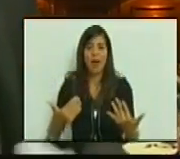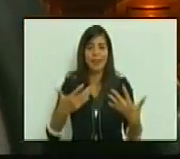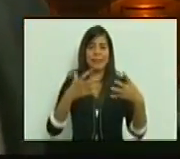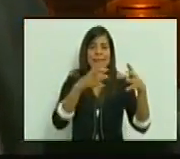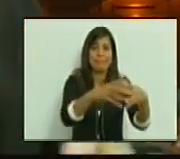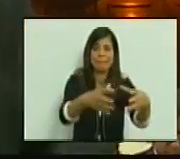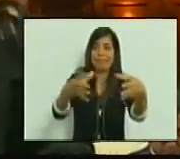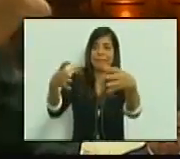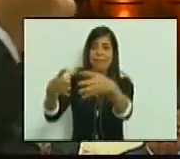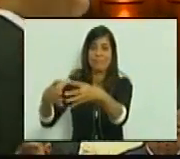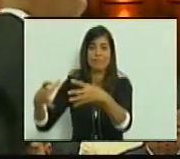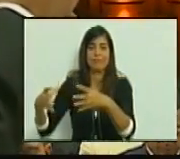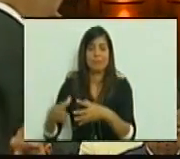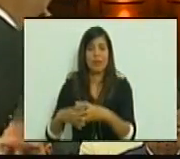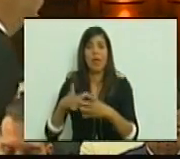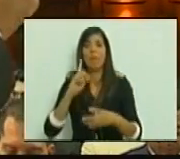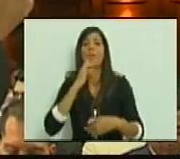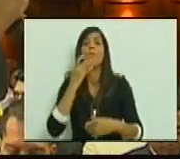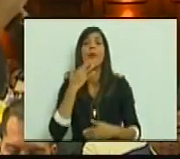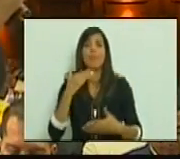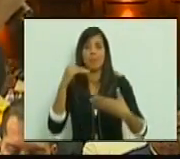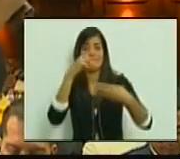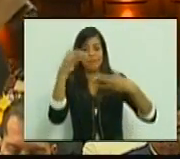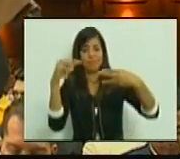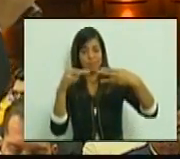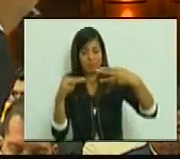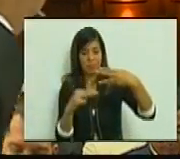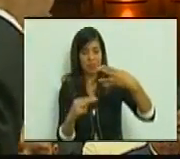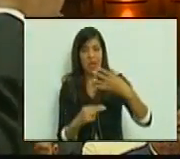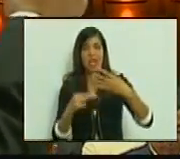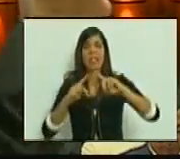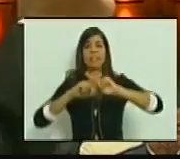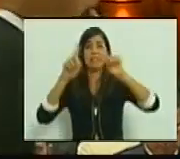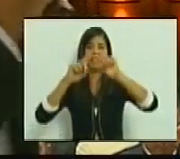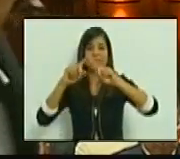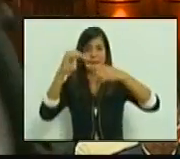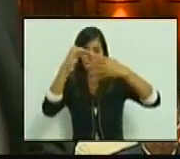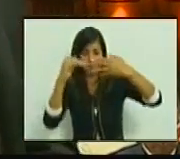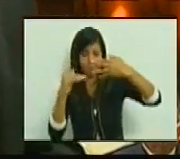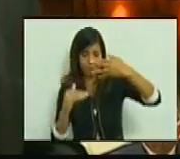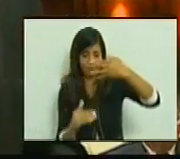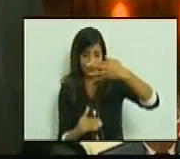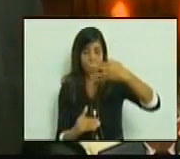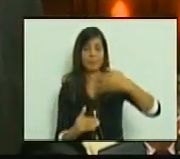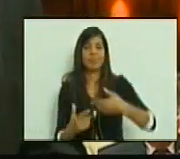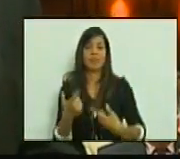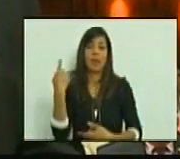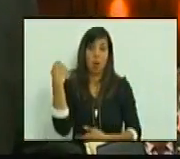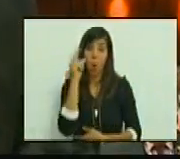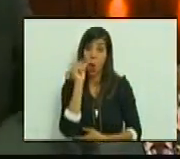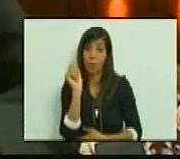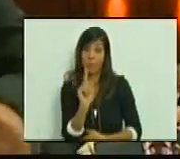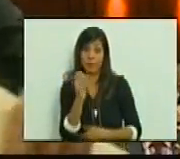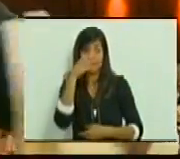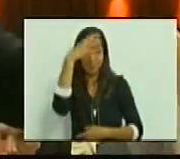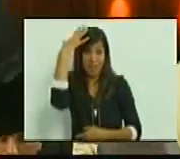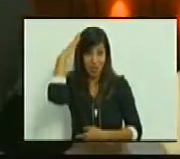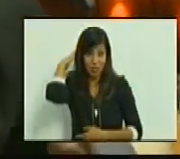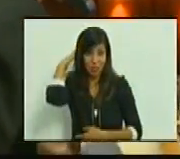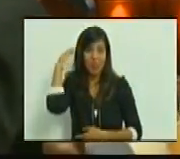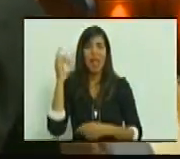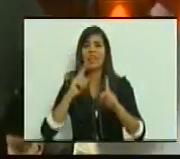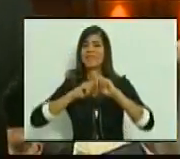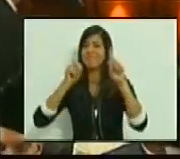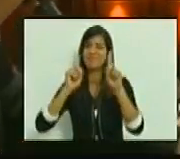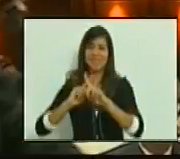distintos niveles del Estado, tal como decía el compañero vicepresidente Wilmar Castro, dispersa en